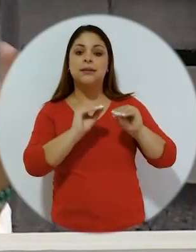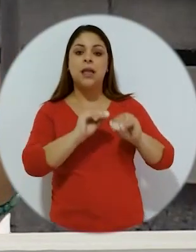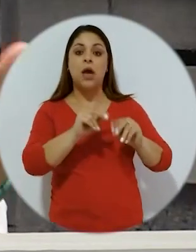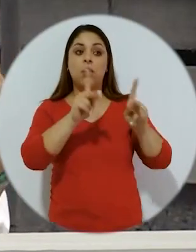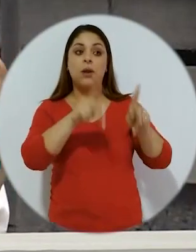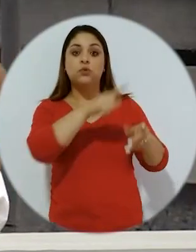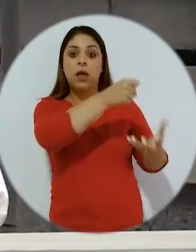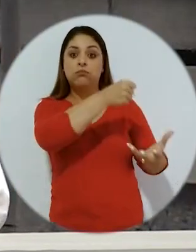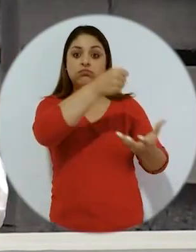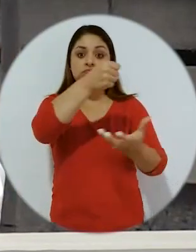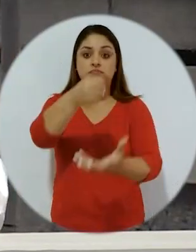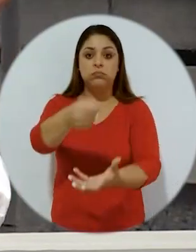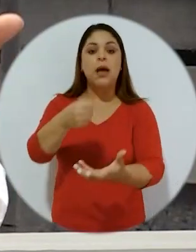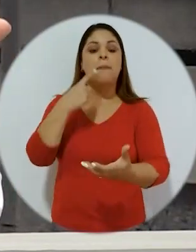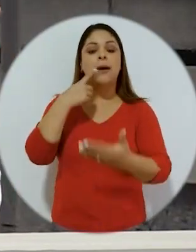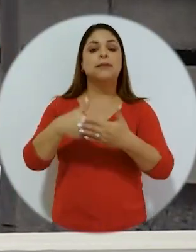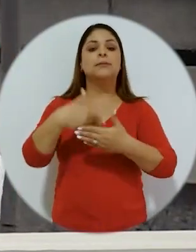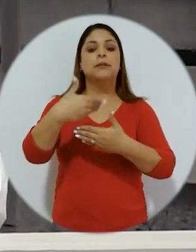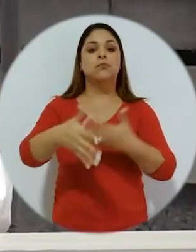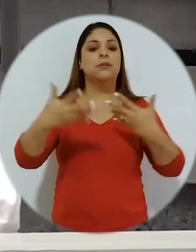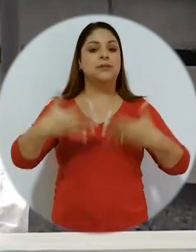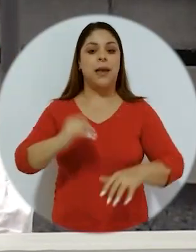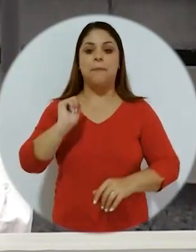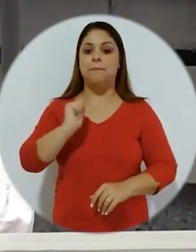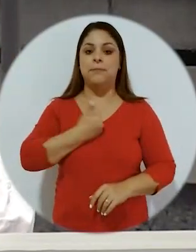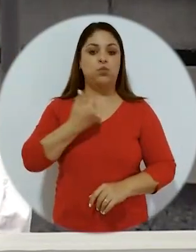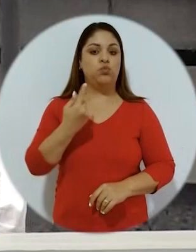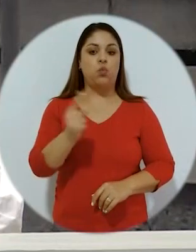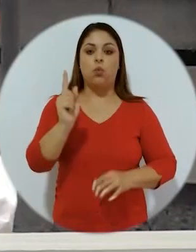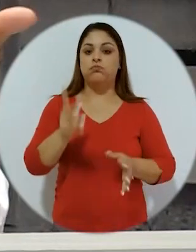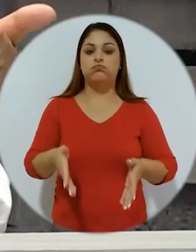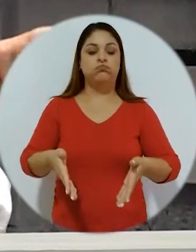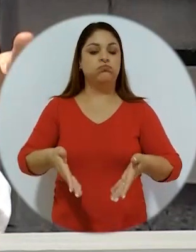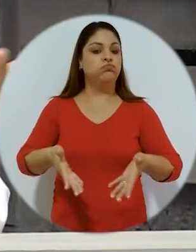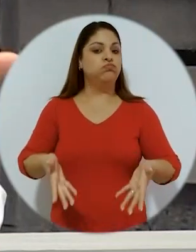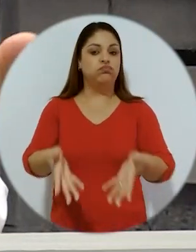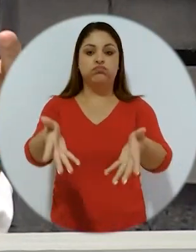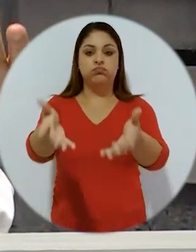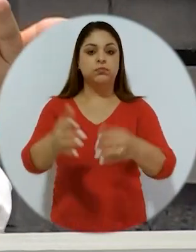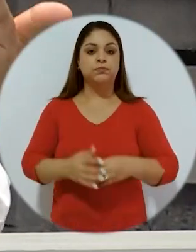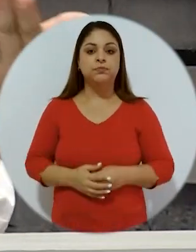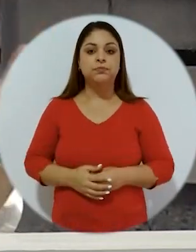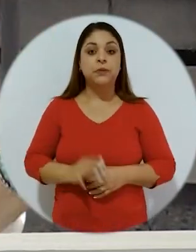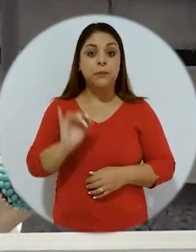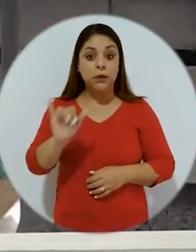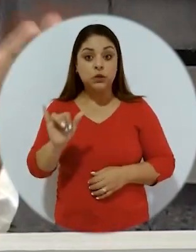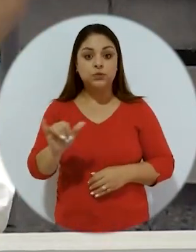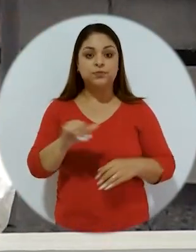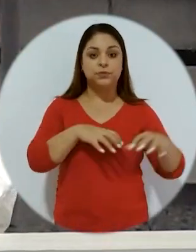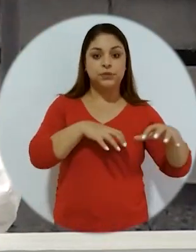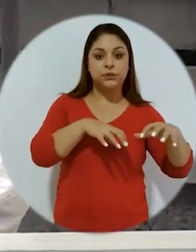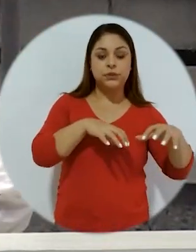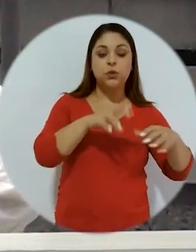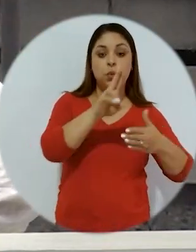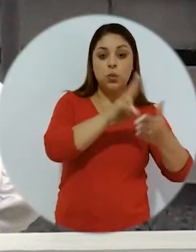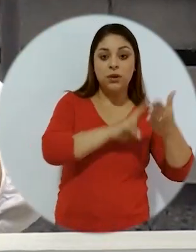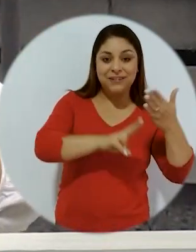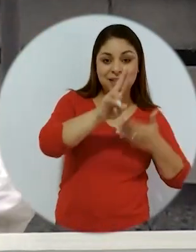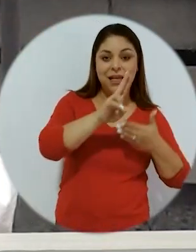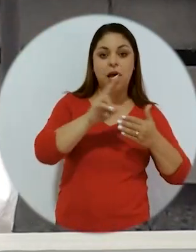a un inversor para ya pasar a una etapa donde ellos mismos puedan producir. Pero esa dinámica entre academia